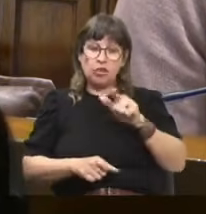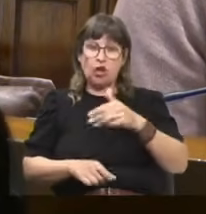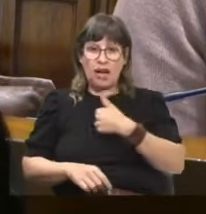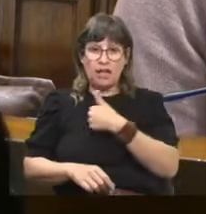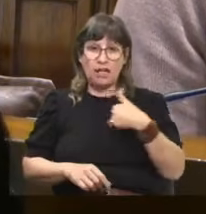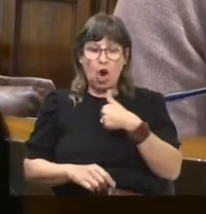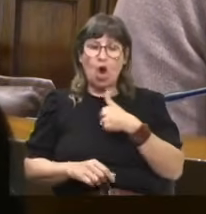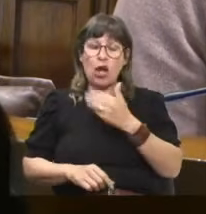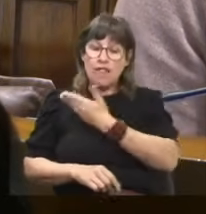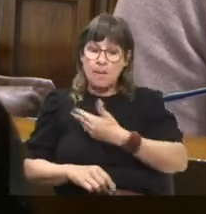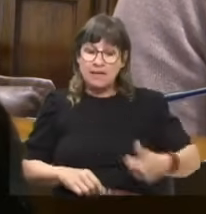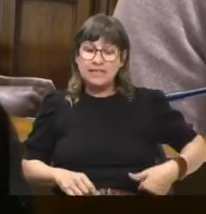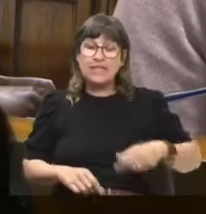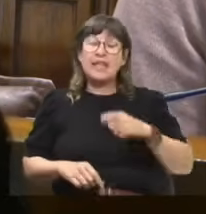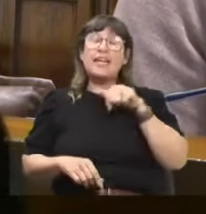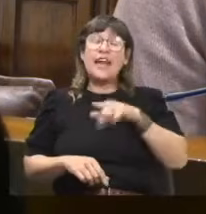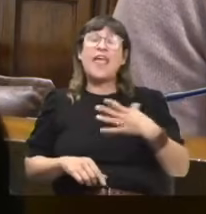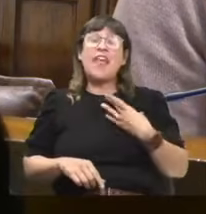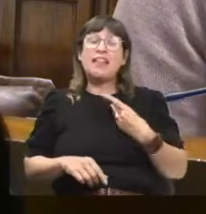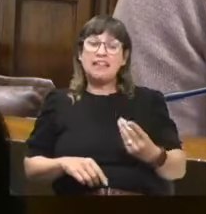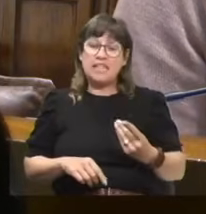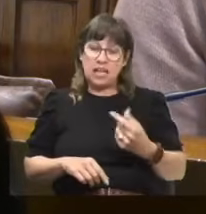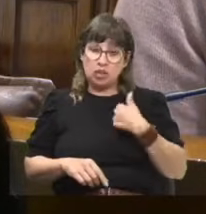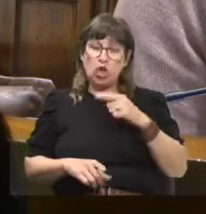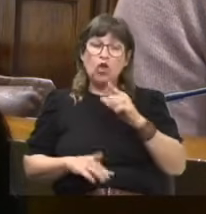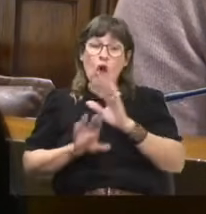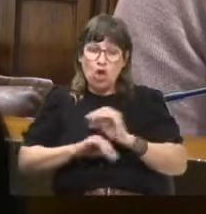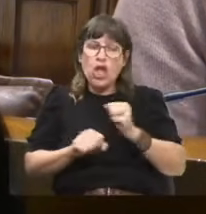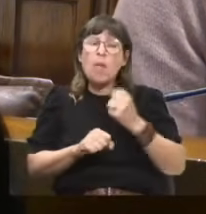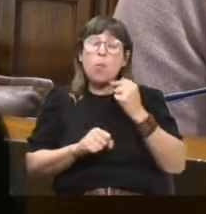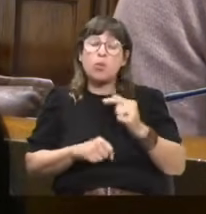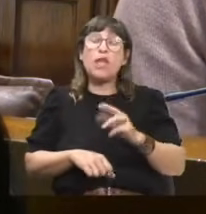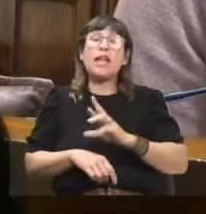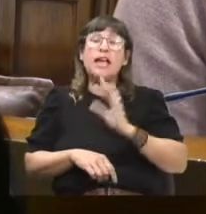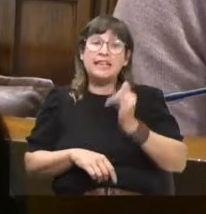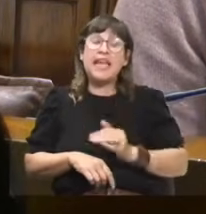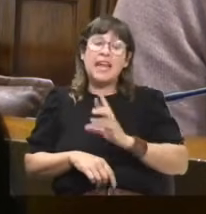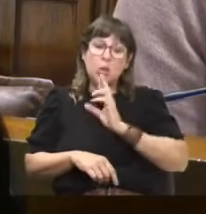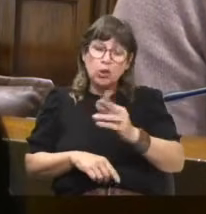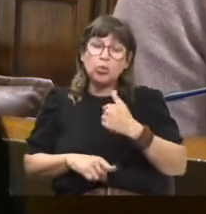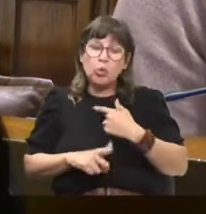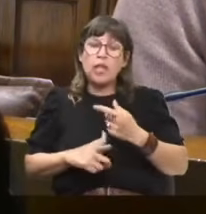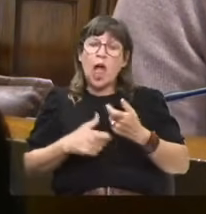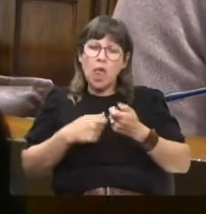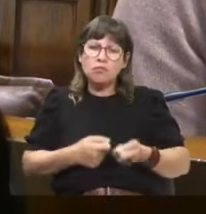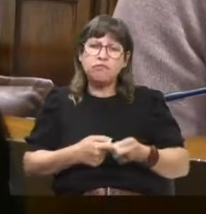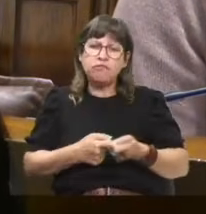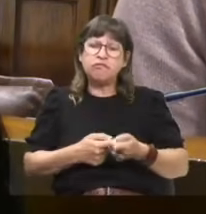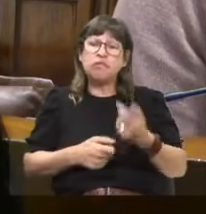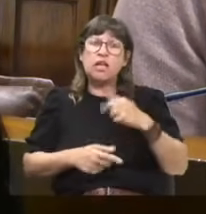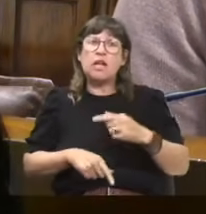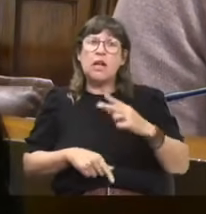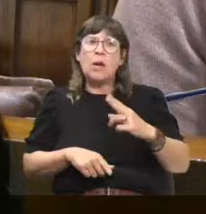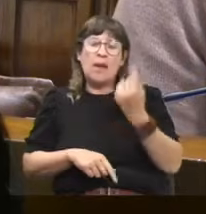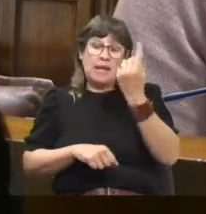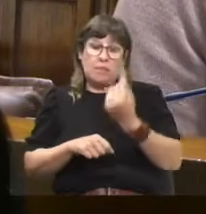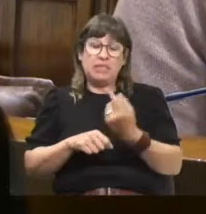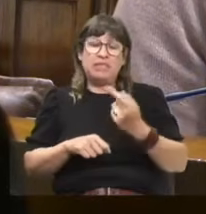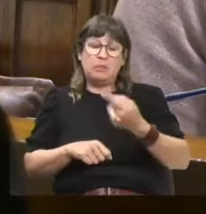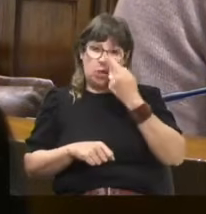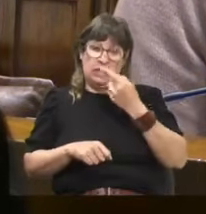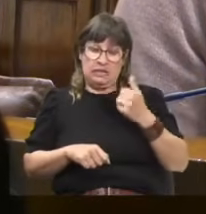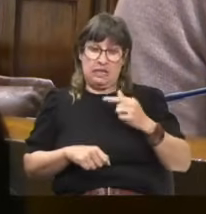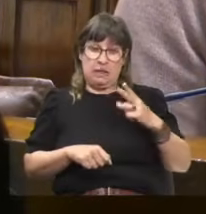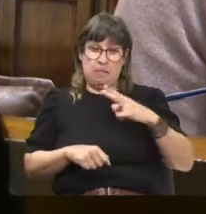de presidente del directorio que pudiera resultar una afectación al citado principio.